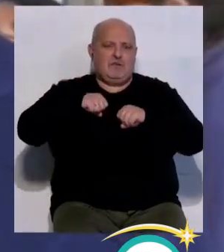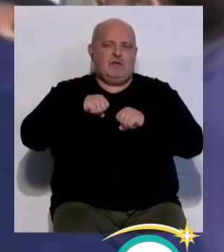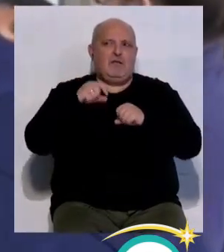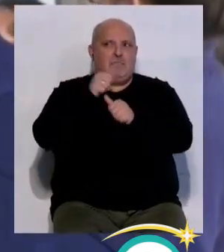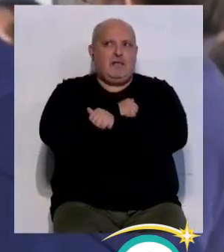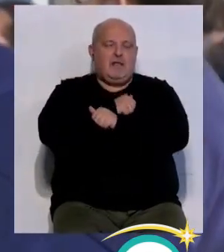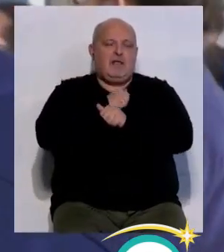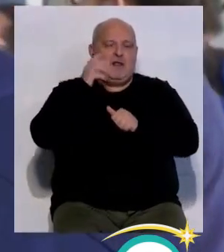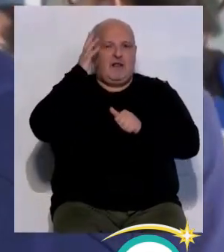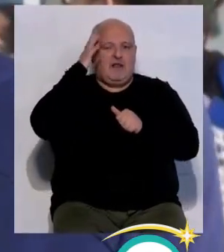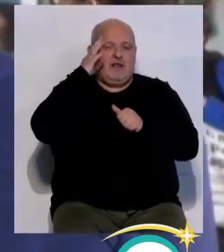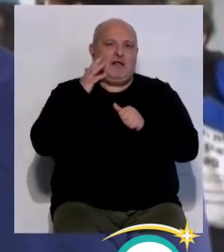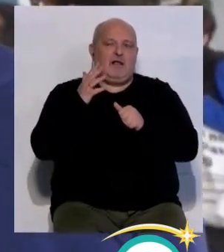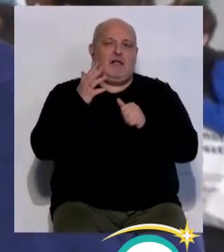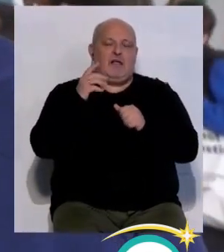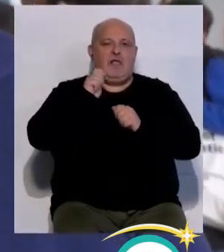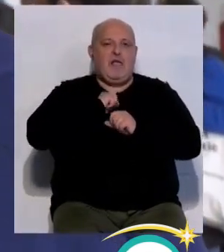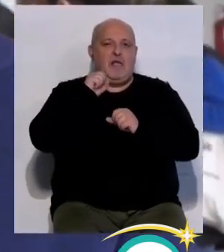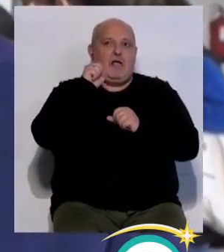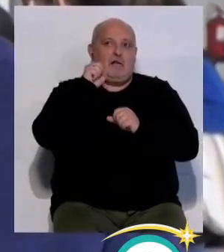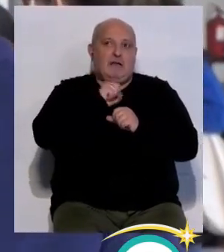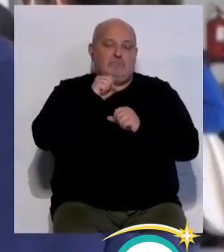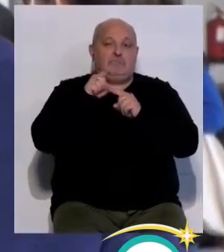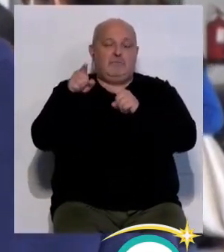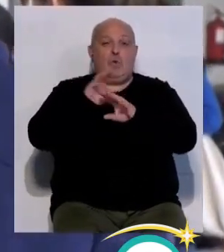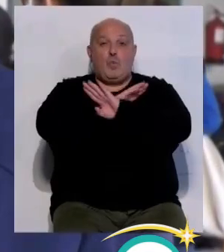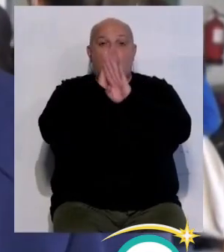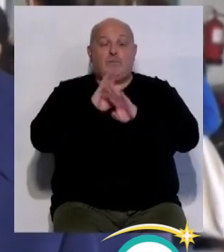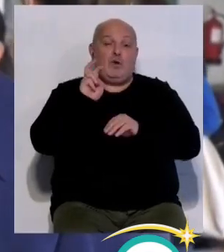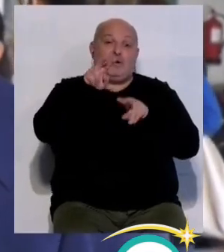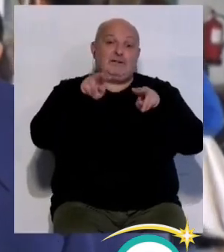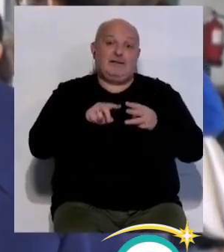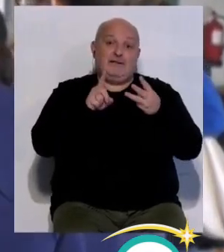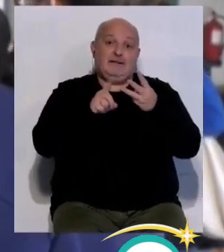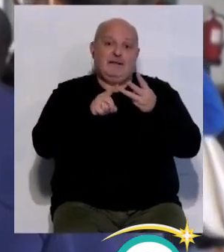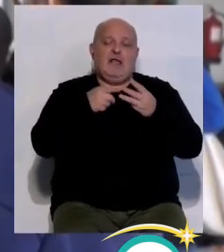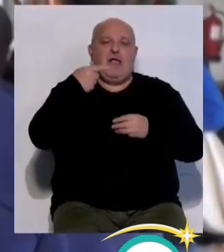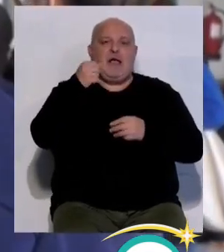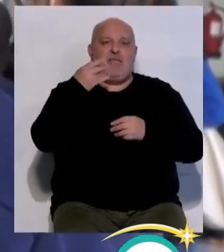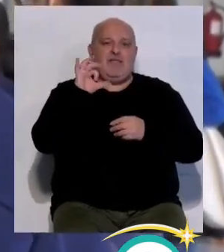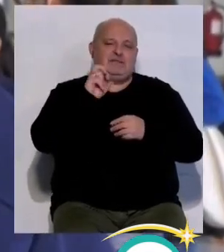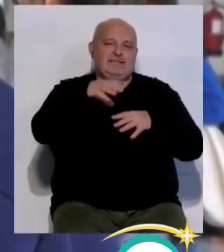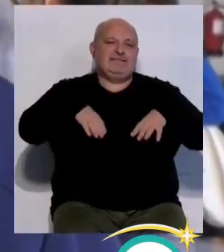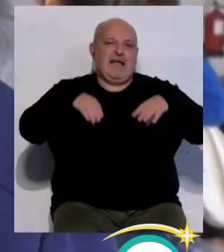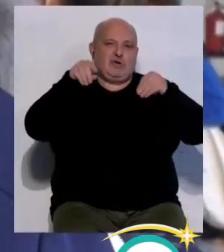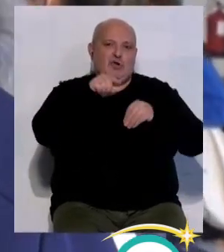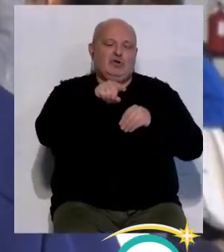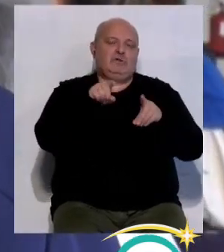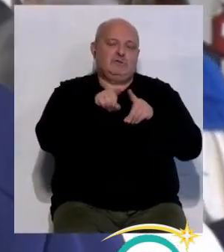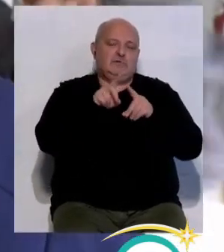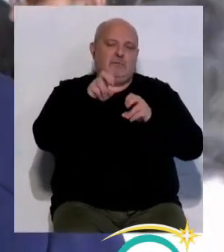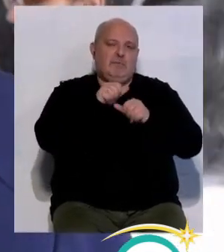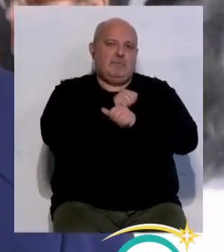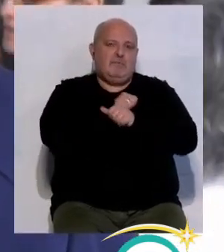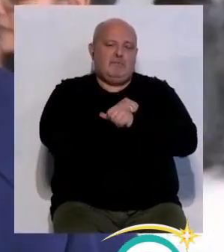nos están allí esperando con entusiasmo, se nos pone a cantar. Y ya llegamos a la última residencia de aquí del barrio, que es la de Gades, de San Antonio, que allí también nos